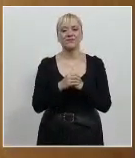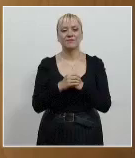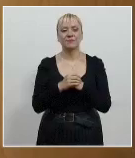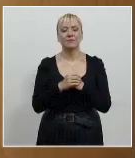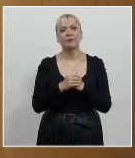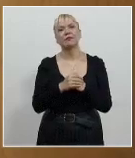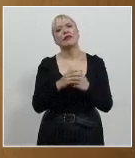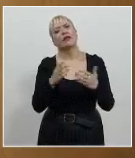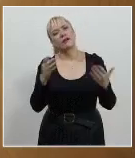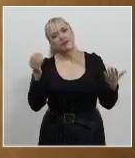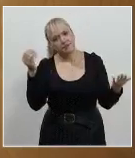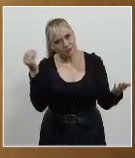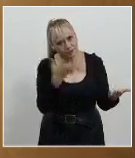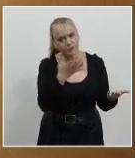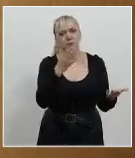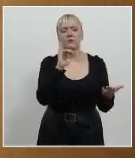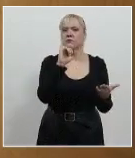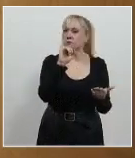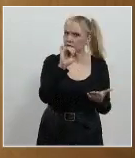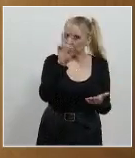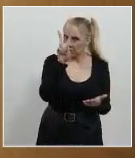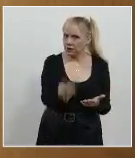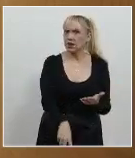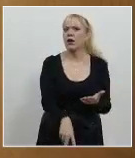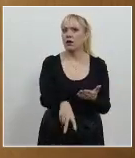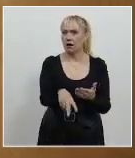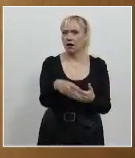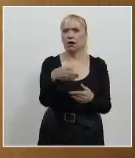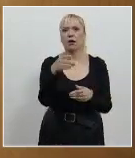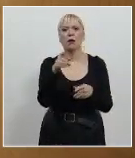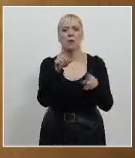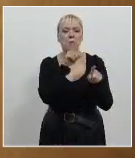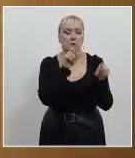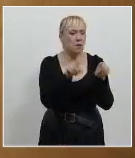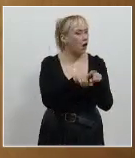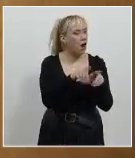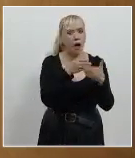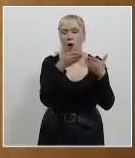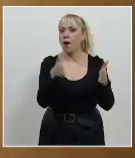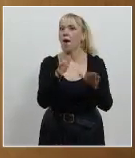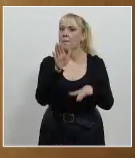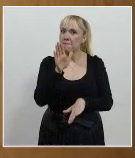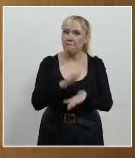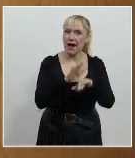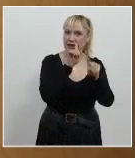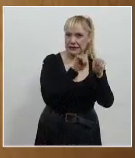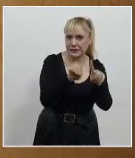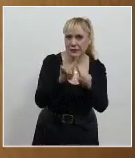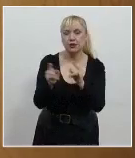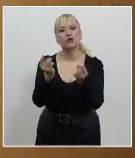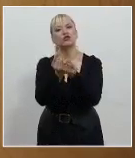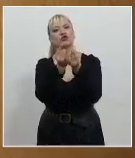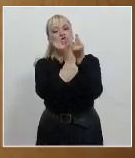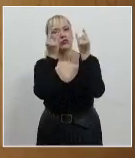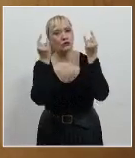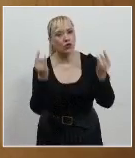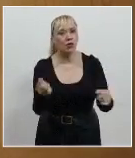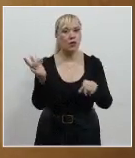Sin embargo, sus contenidos se amplían con documentales y con diversos materiales